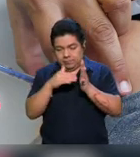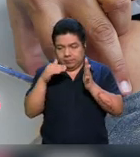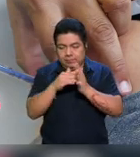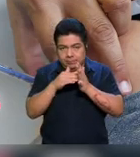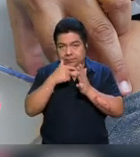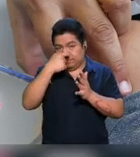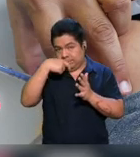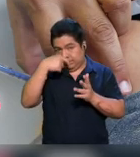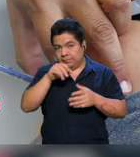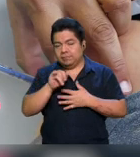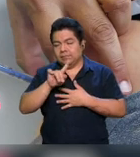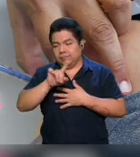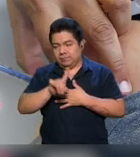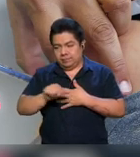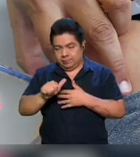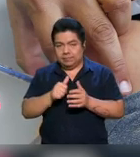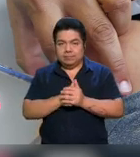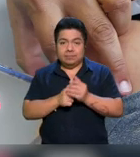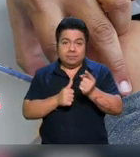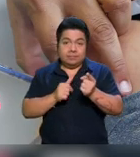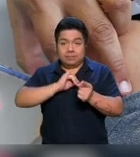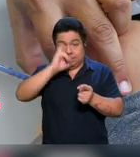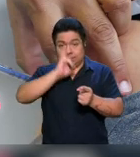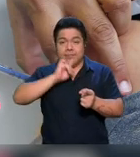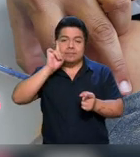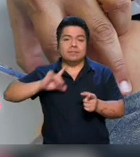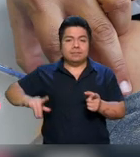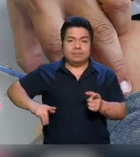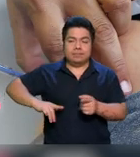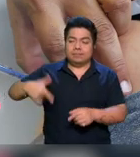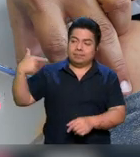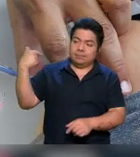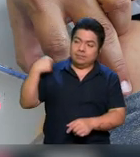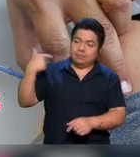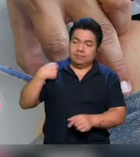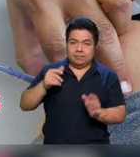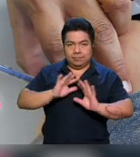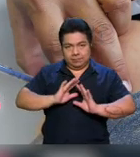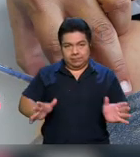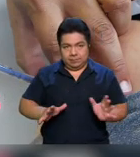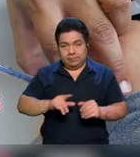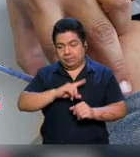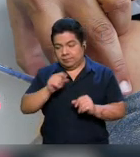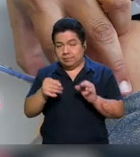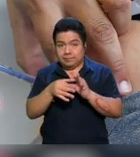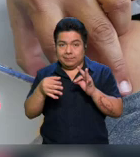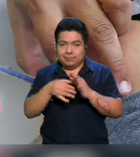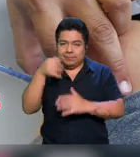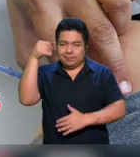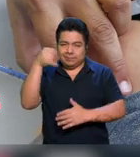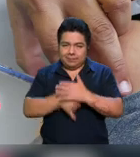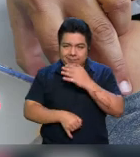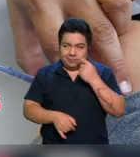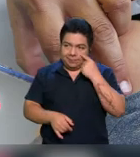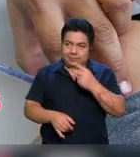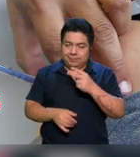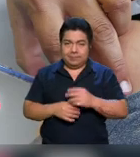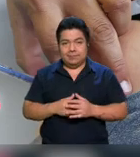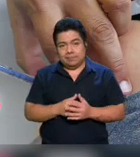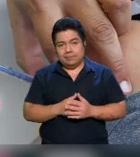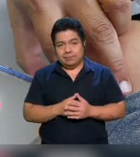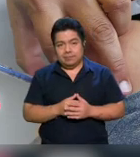influenza. Le comento que para poner el ejemplo, la jefa de gobierno recibió sus vacunas. Más adelante le daré todos los detalles de esta jornada de